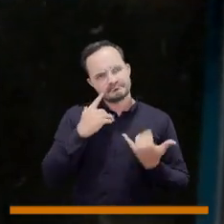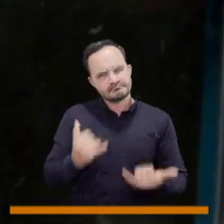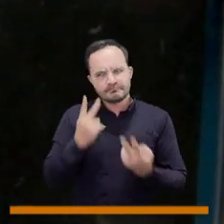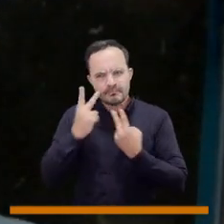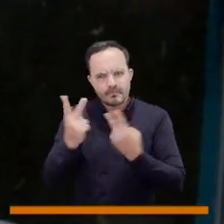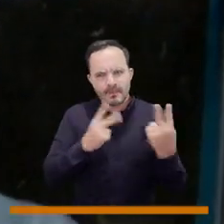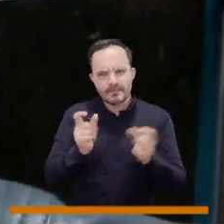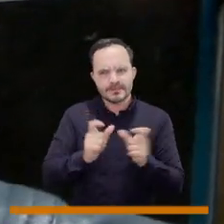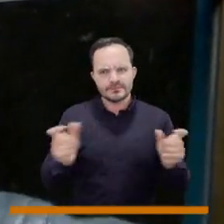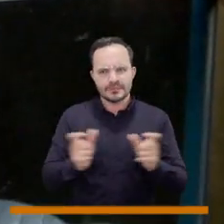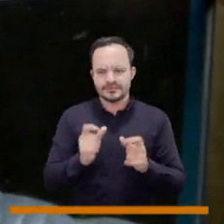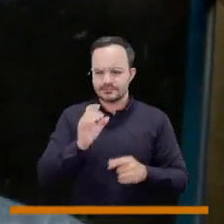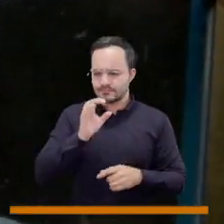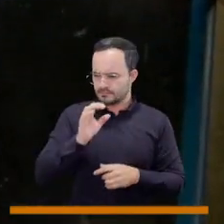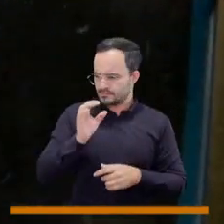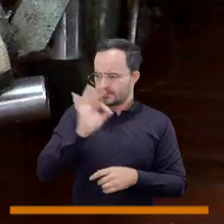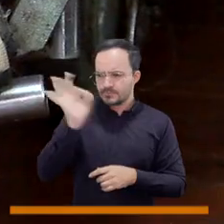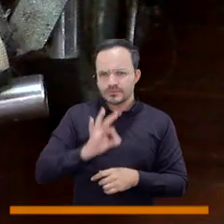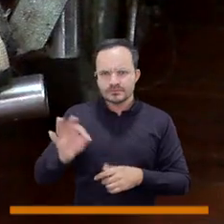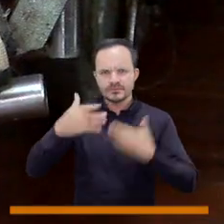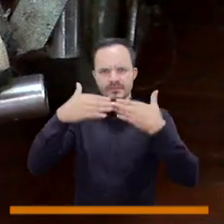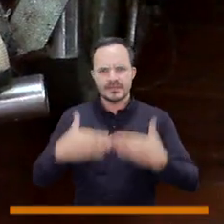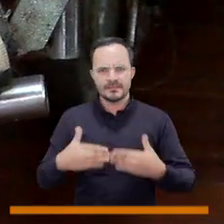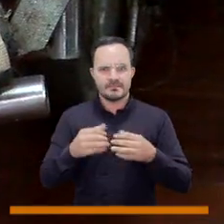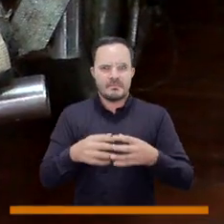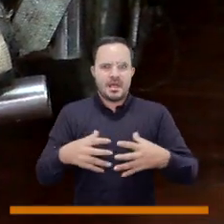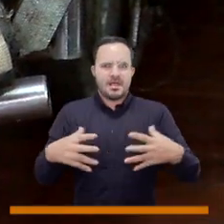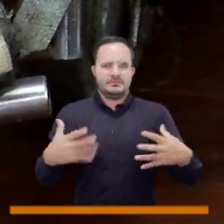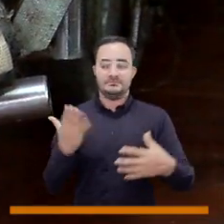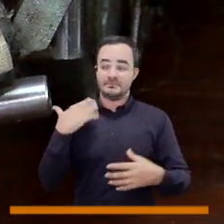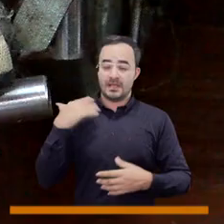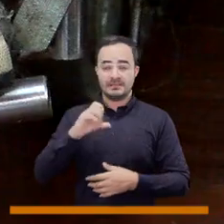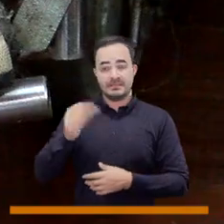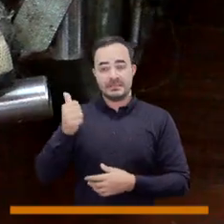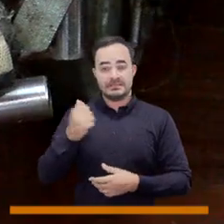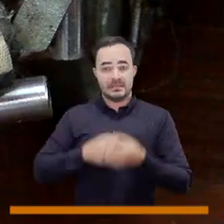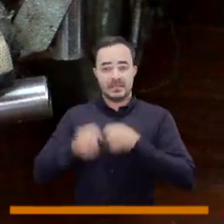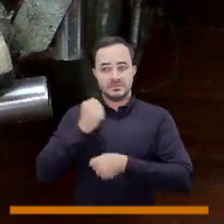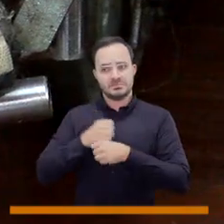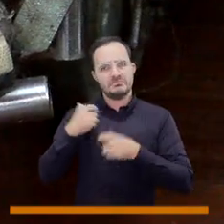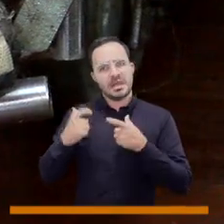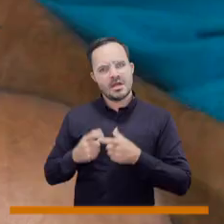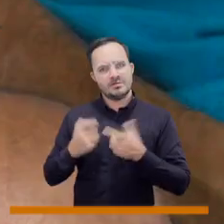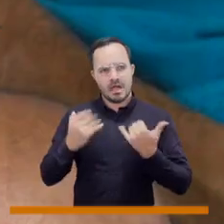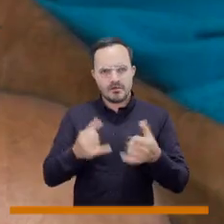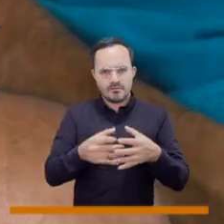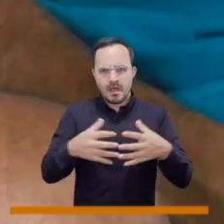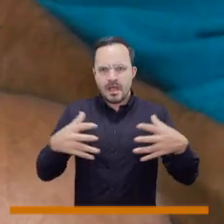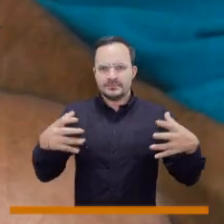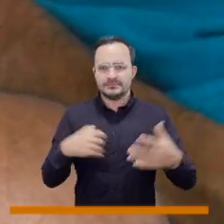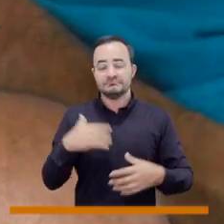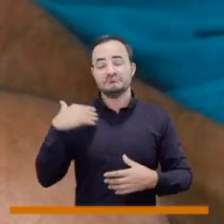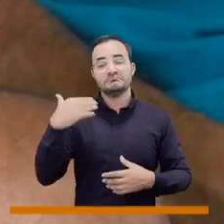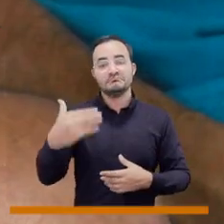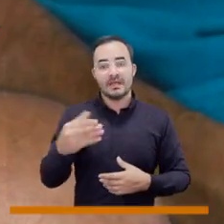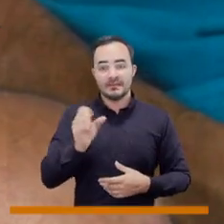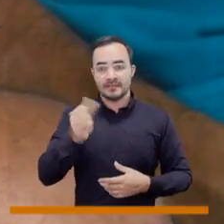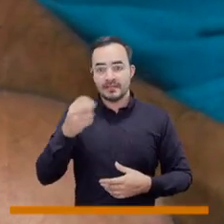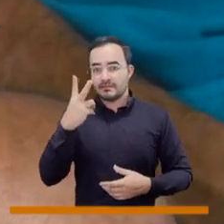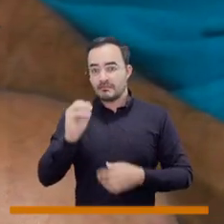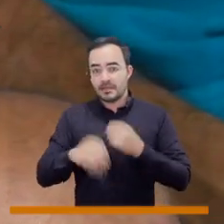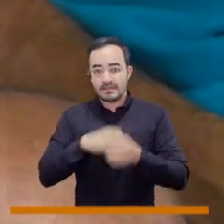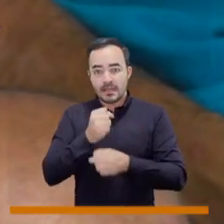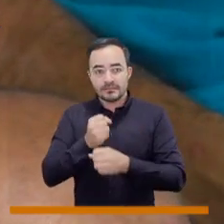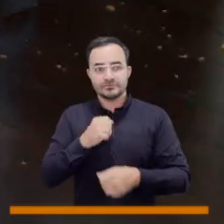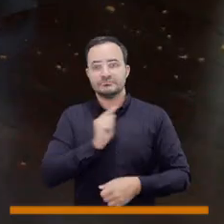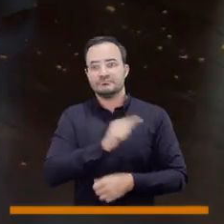personas en condición de discapacidad que hace unos años atrás, y en unos 10 años, en unos 20 años vamos a tener una